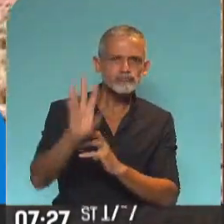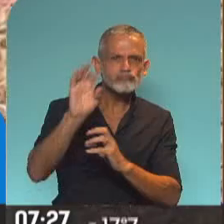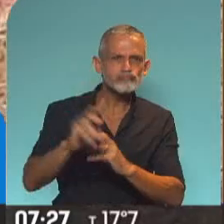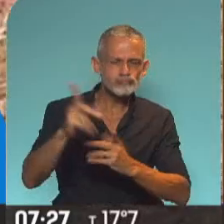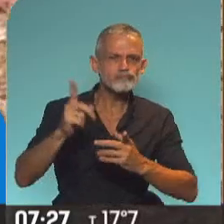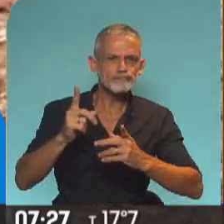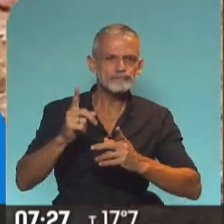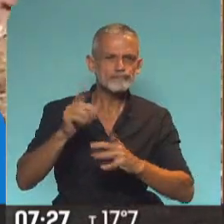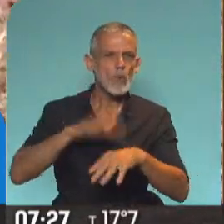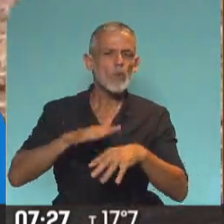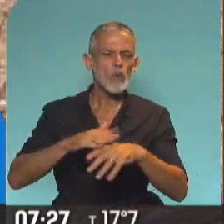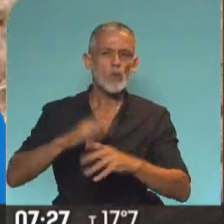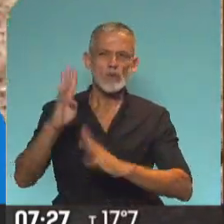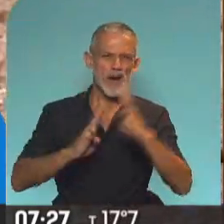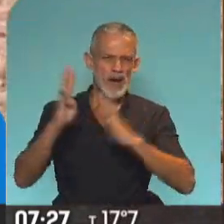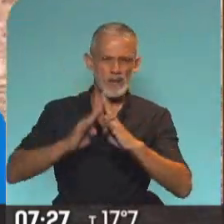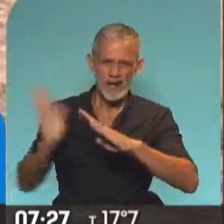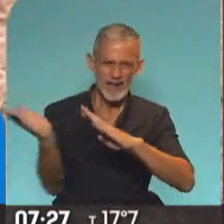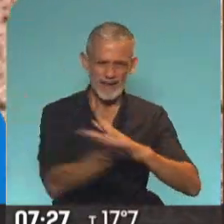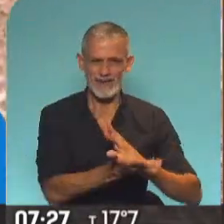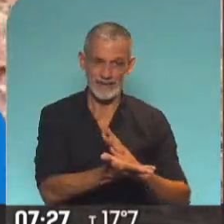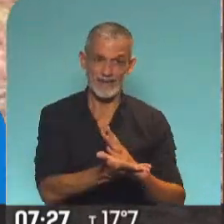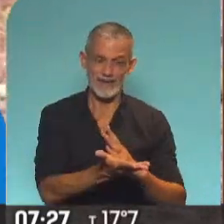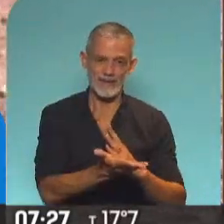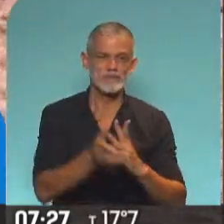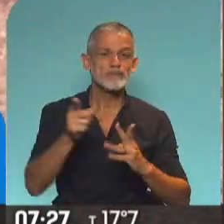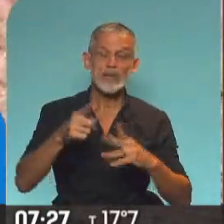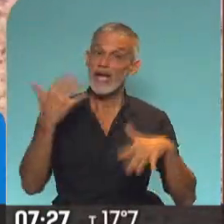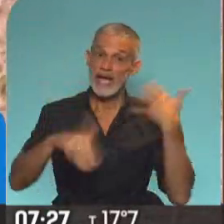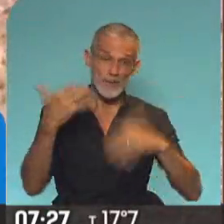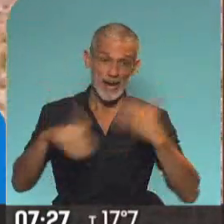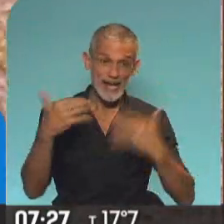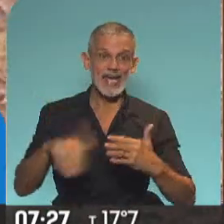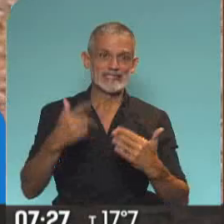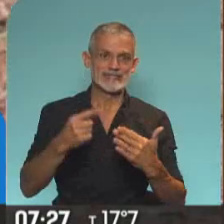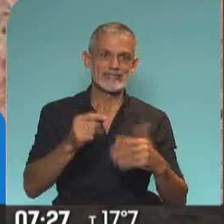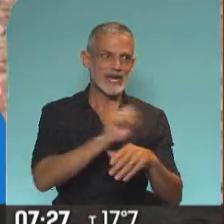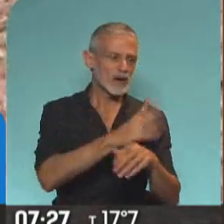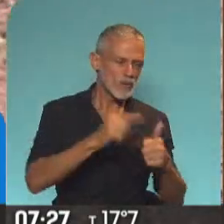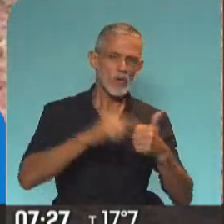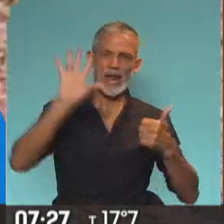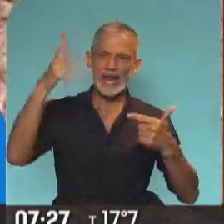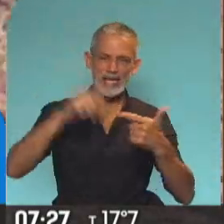la deforestación en esas provincias. Estamos ante una emergencia sanitaria,